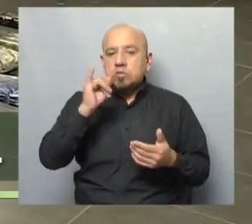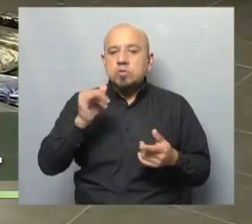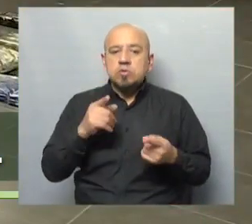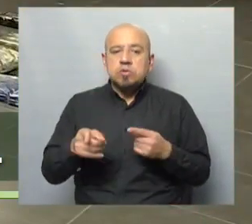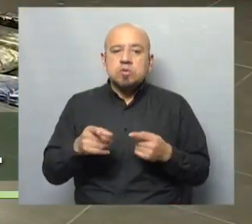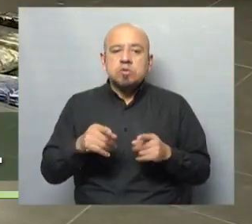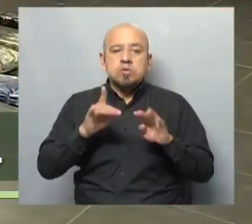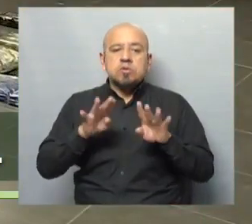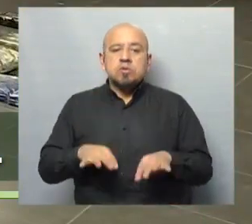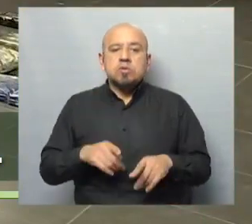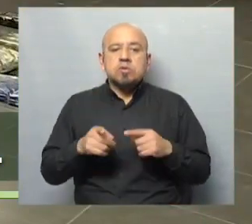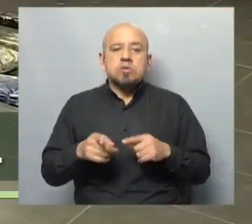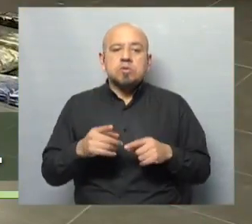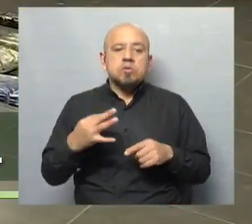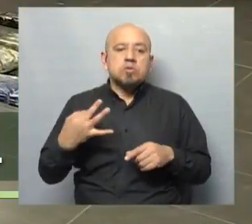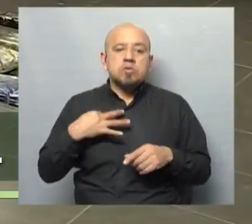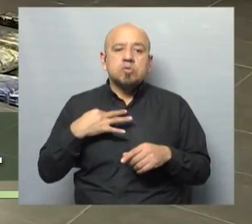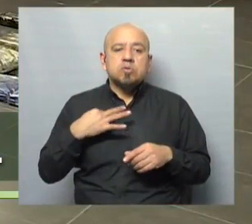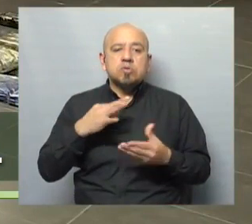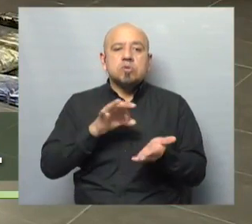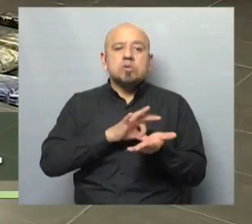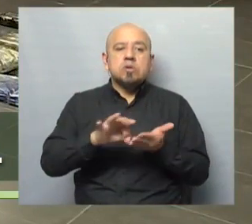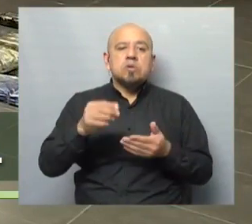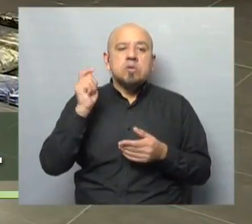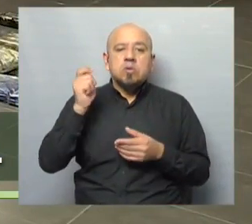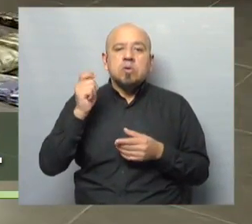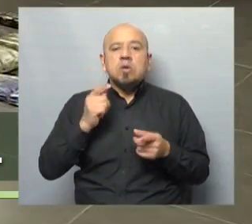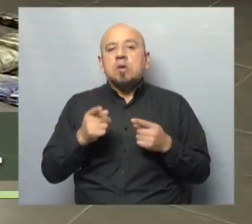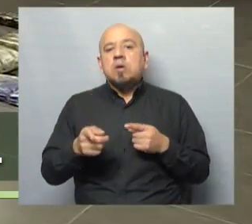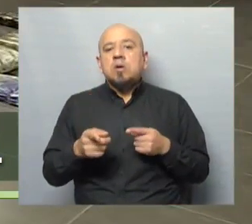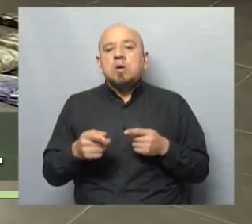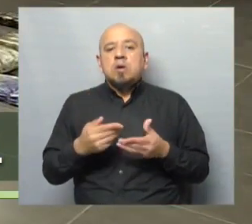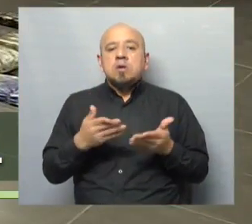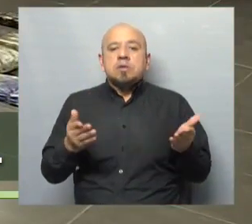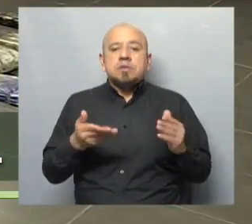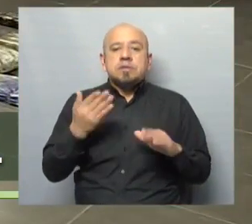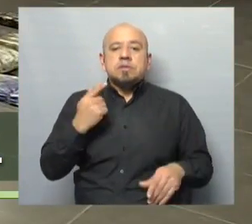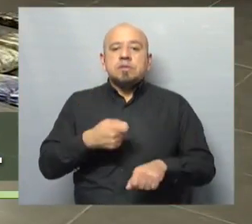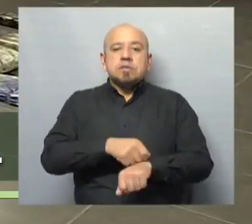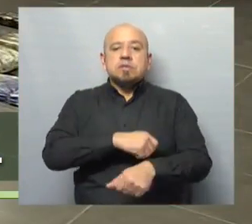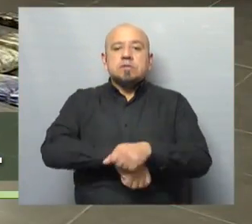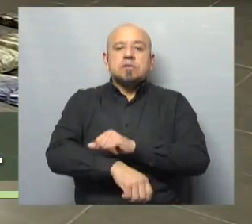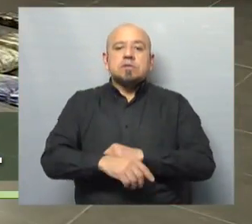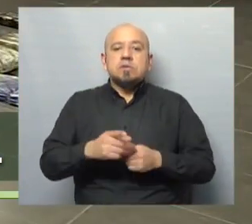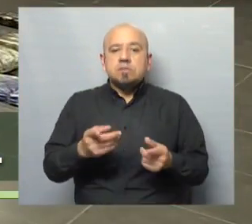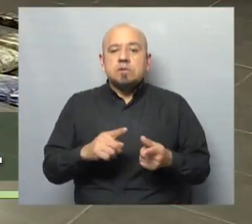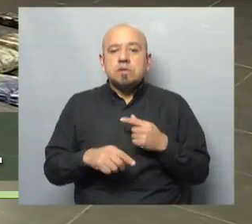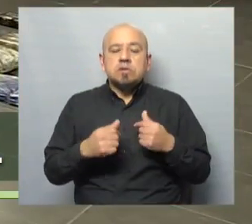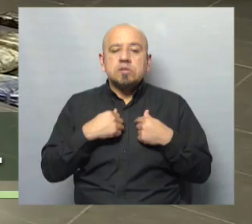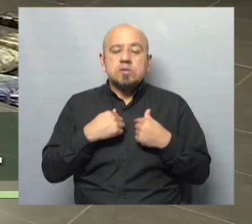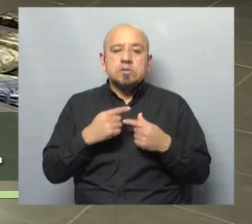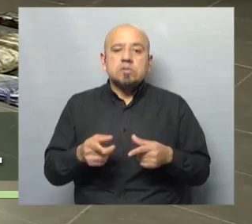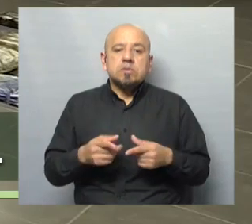carta dijo que ha dedicado su vida al servicio público dedicado a sus mayores esfuerzos para mejorar la vida de mis compatriotas